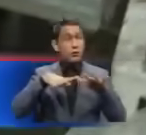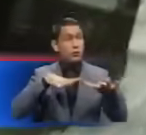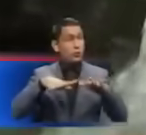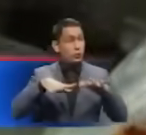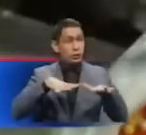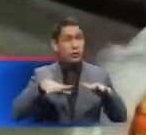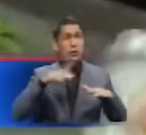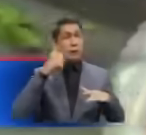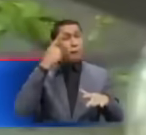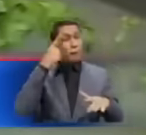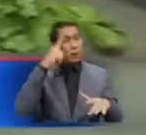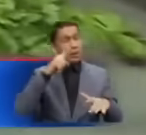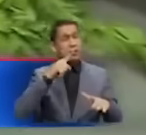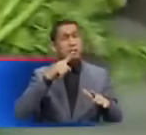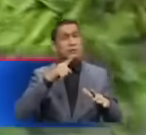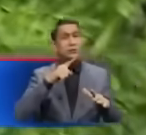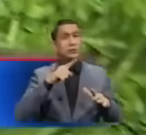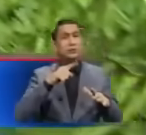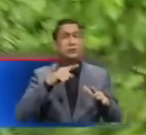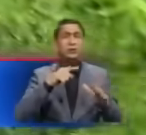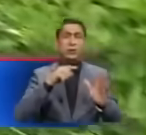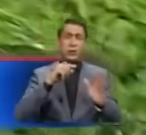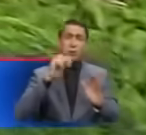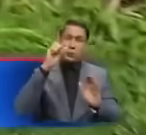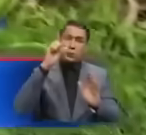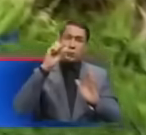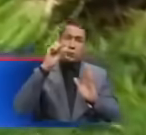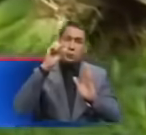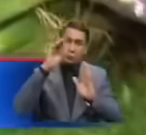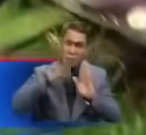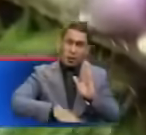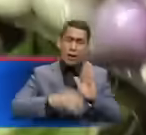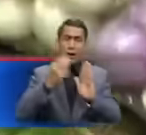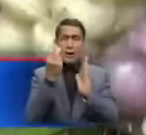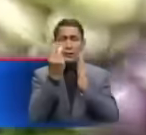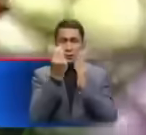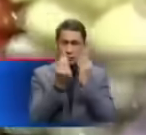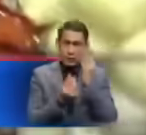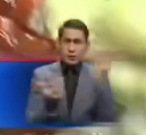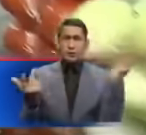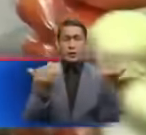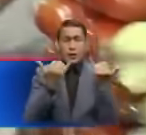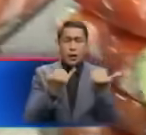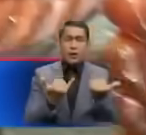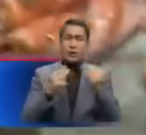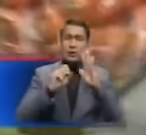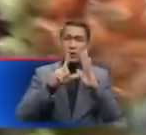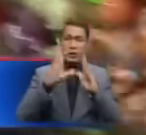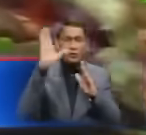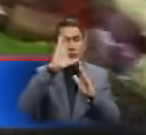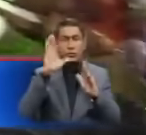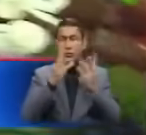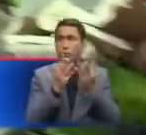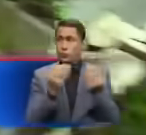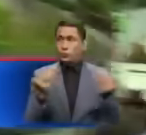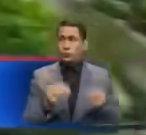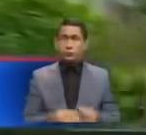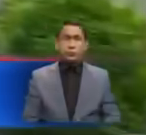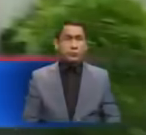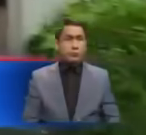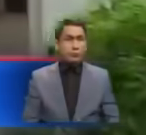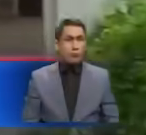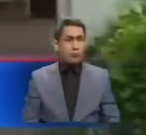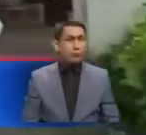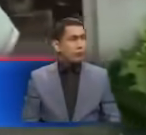para regular y también controlar y que sea menos el impacto de acá para los compradores. Sí, pero lo indispensable es que